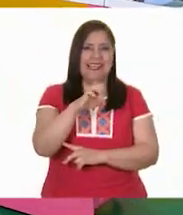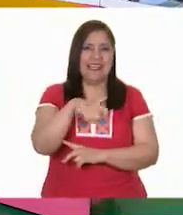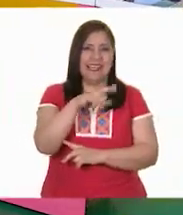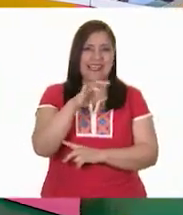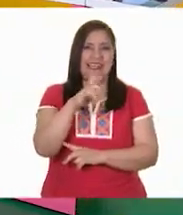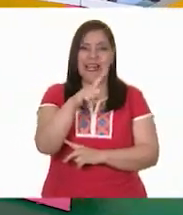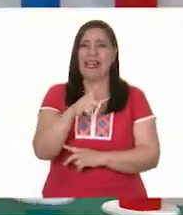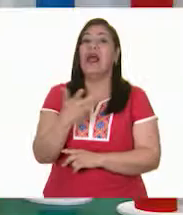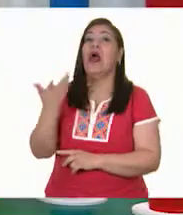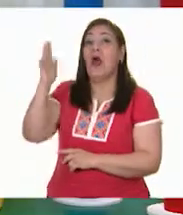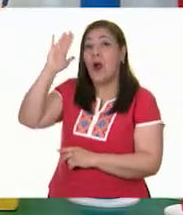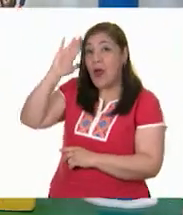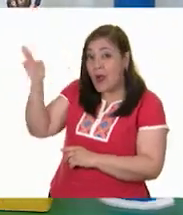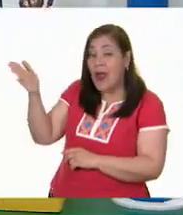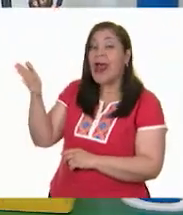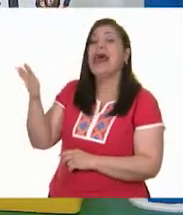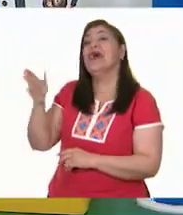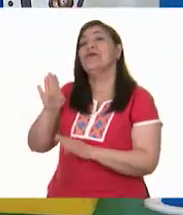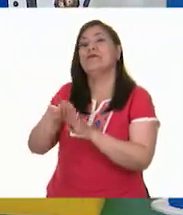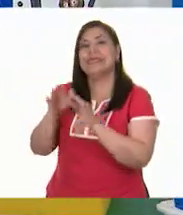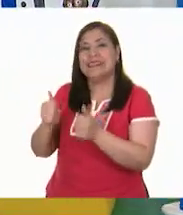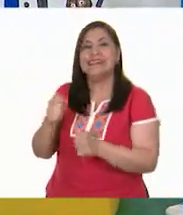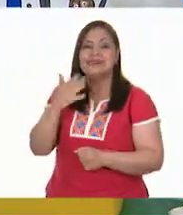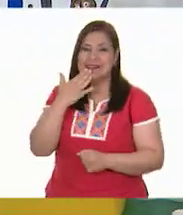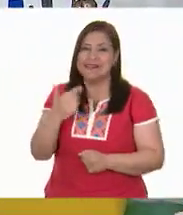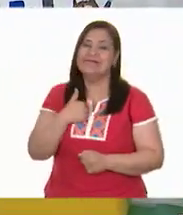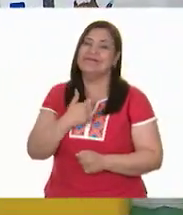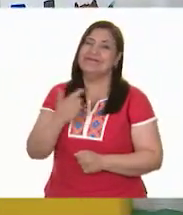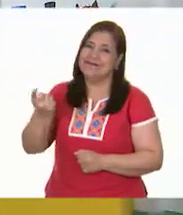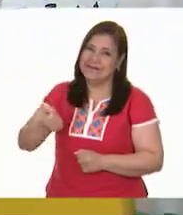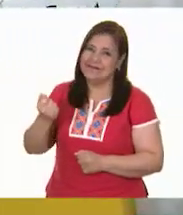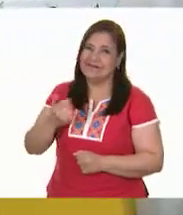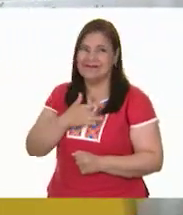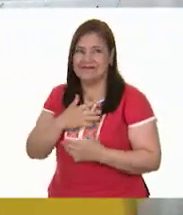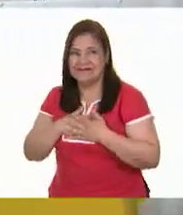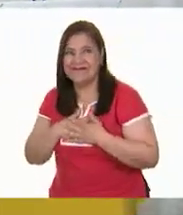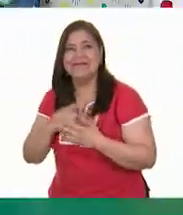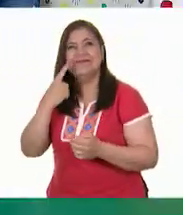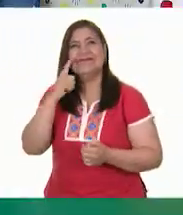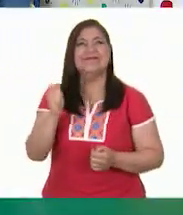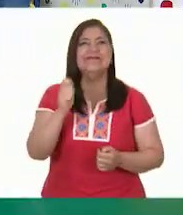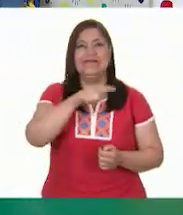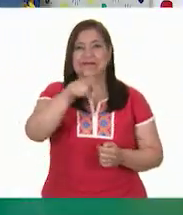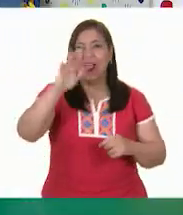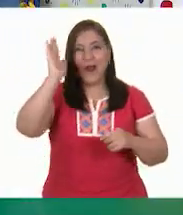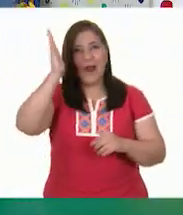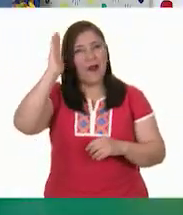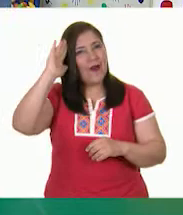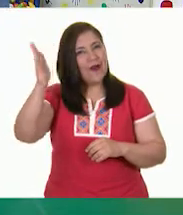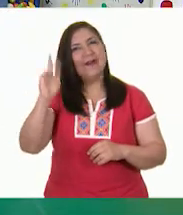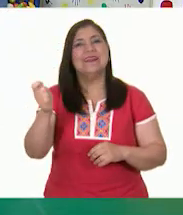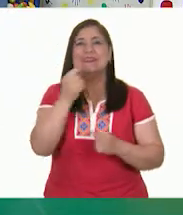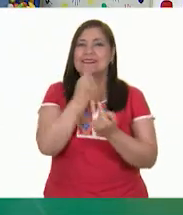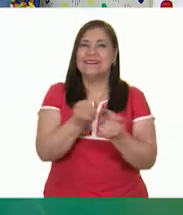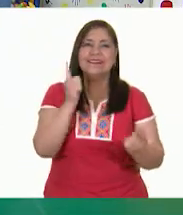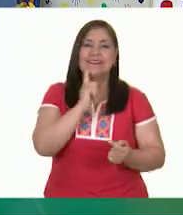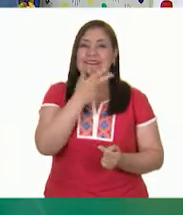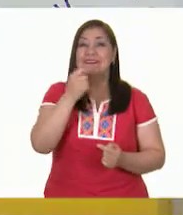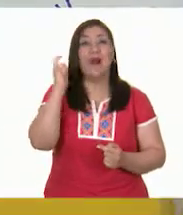Hola, Mariana. ¿Cómo estás? Muy bien, gracias. Te saludo con el corazón. Hola, niñas y niños. Espero que se encuentren muy